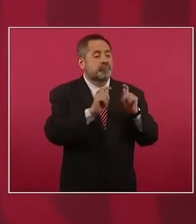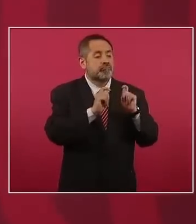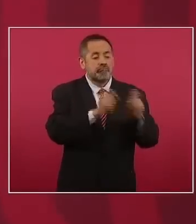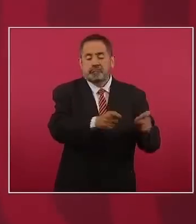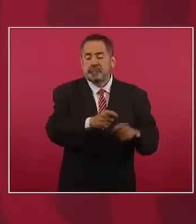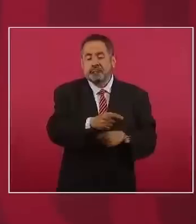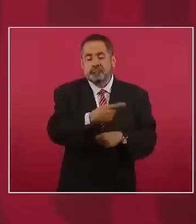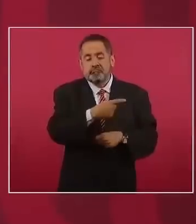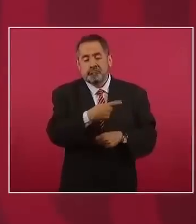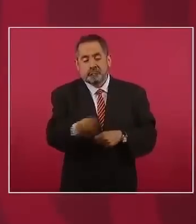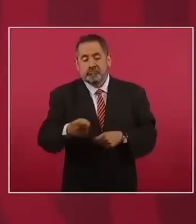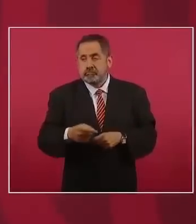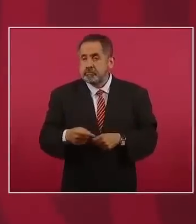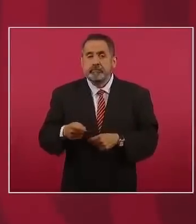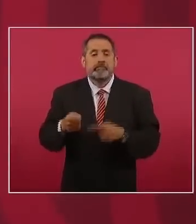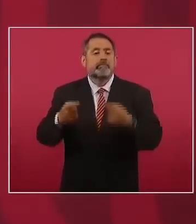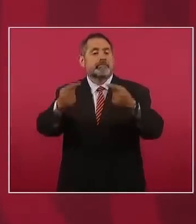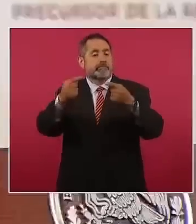mismo.